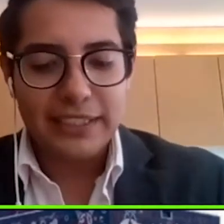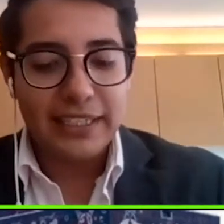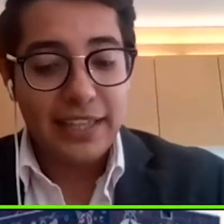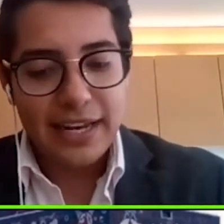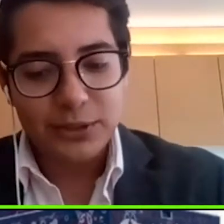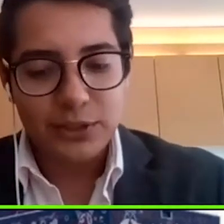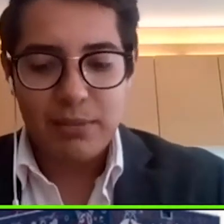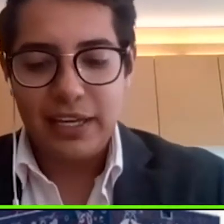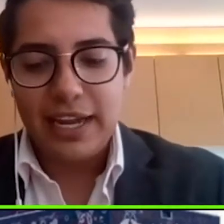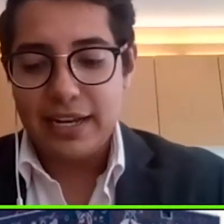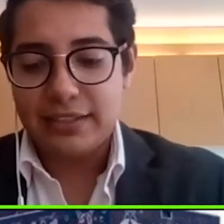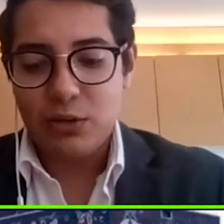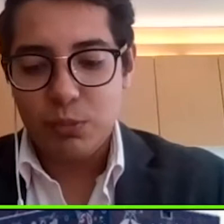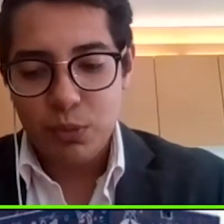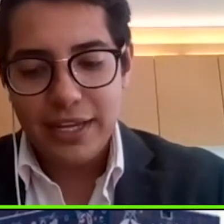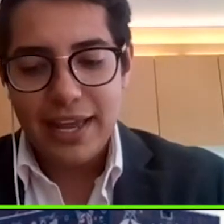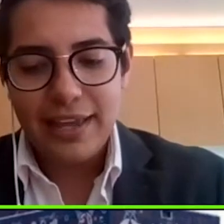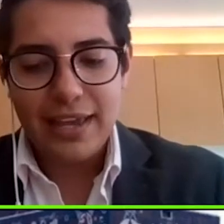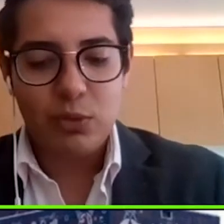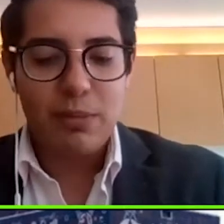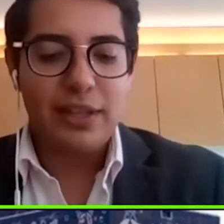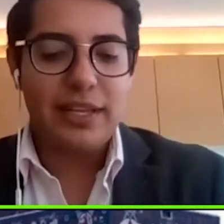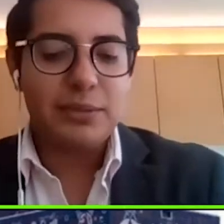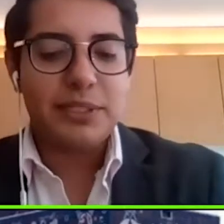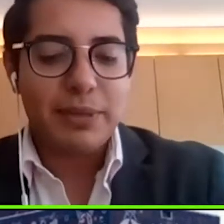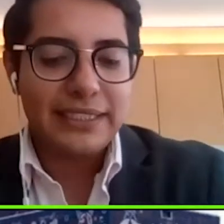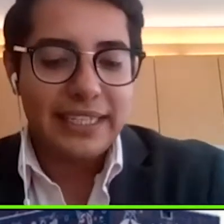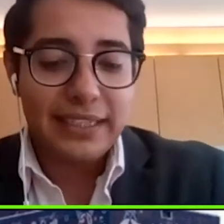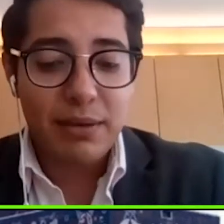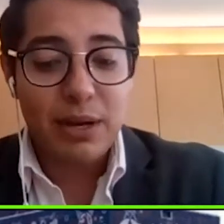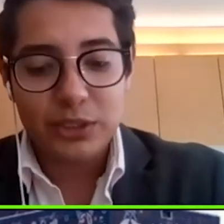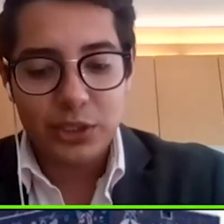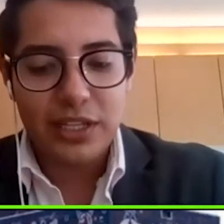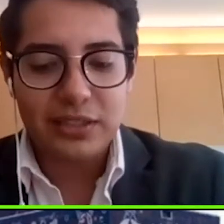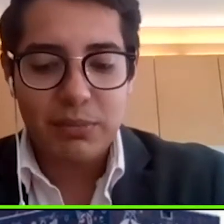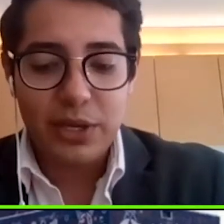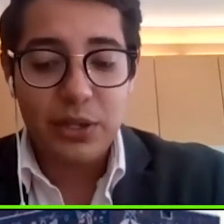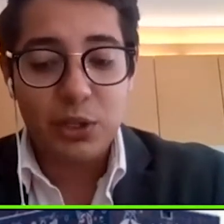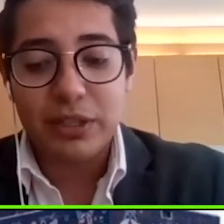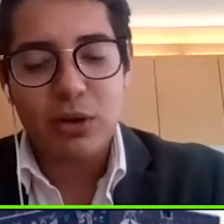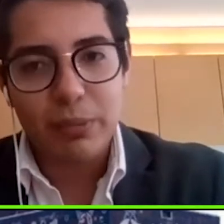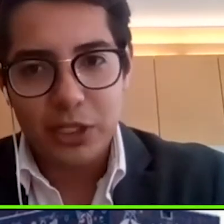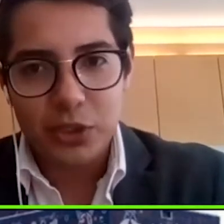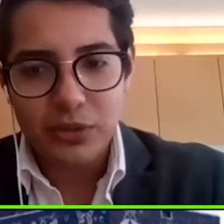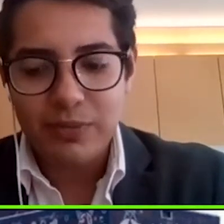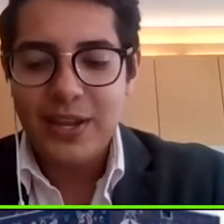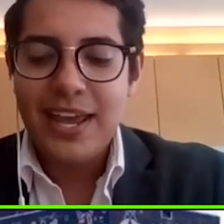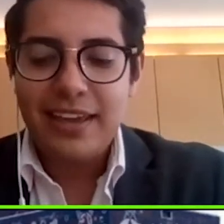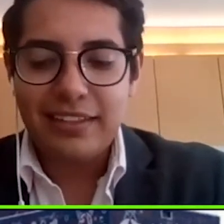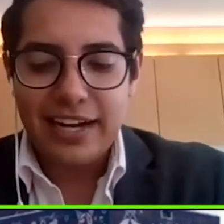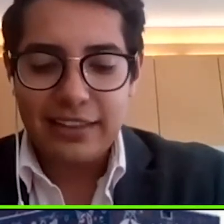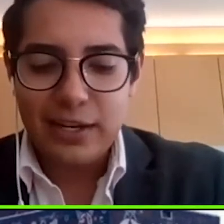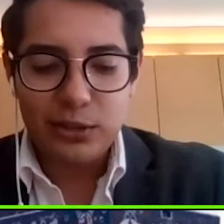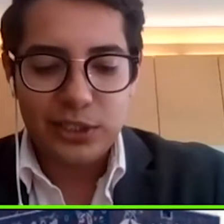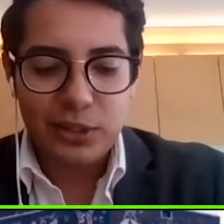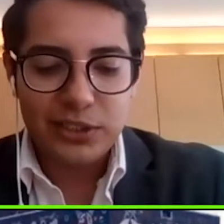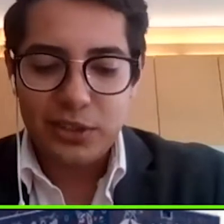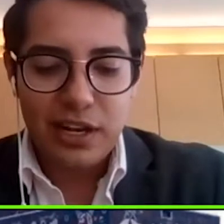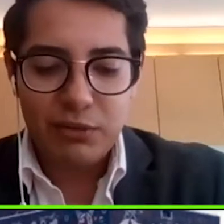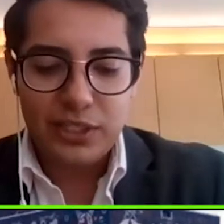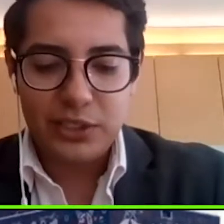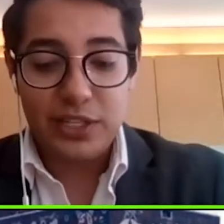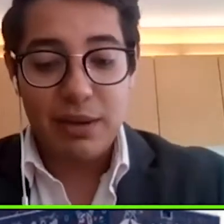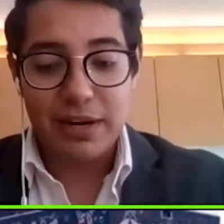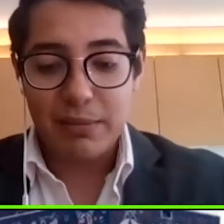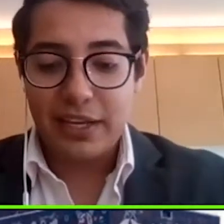Ha sido presidenta de la Sociedad Mexicana de Salud Pública y actualmente es vicepresidenta de Evaluación y Desempeño de Tómatelo a Pecho, integrante del Consejo